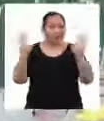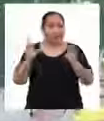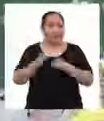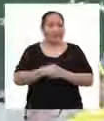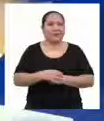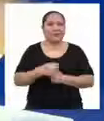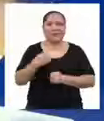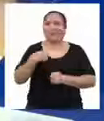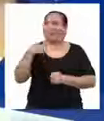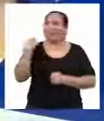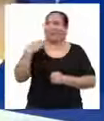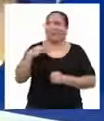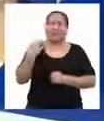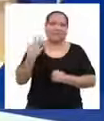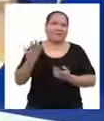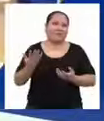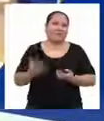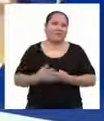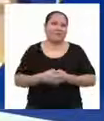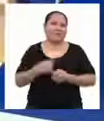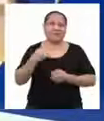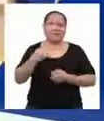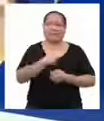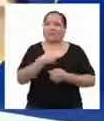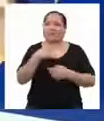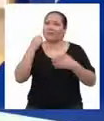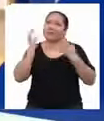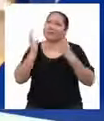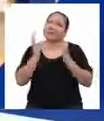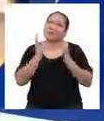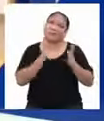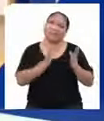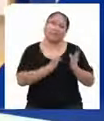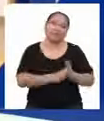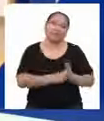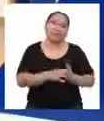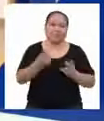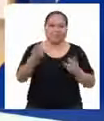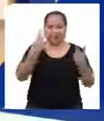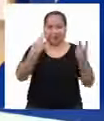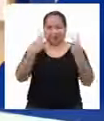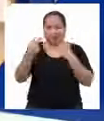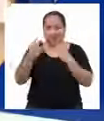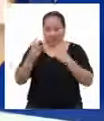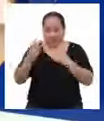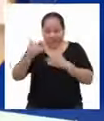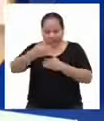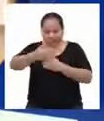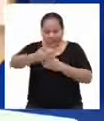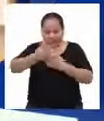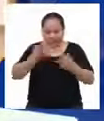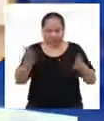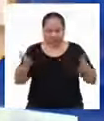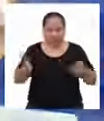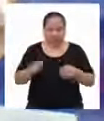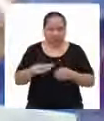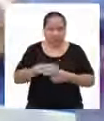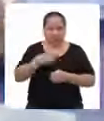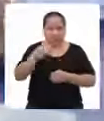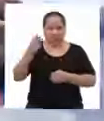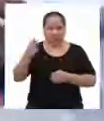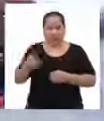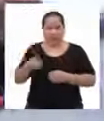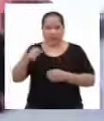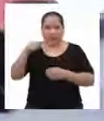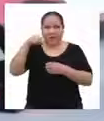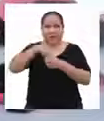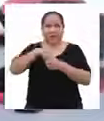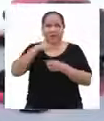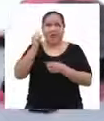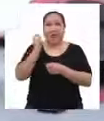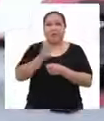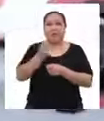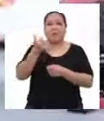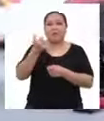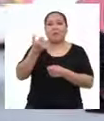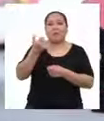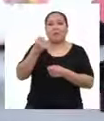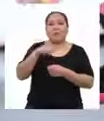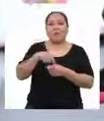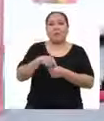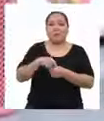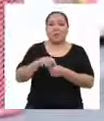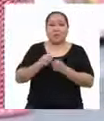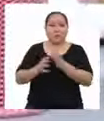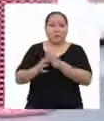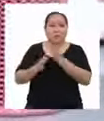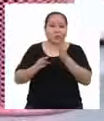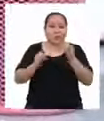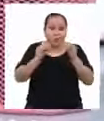Yo siempre, soy organizada. Miren nomás mi escritorio. Por aquí están mis lapiceros, por ese otro lado